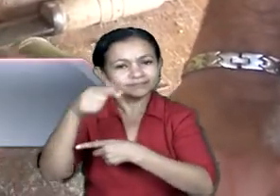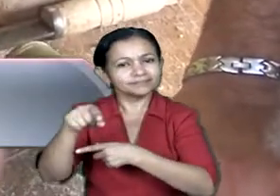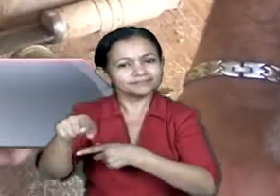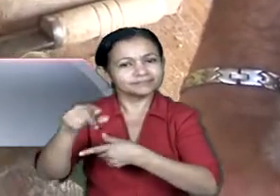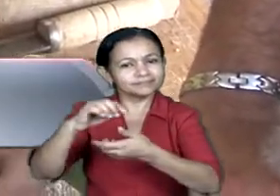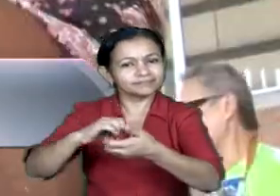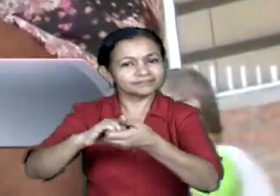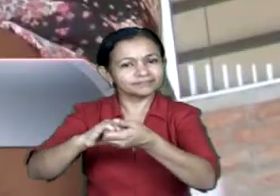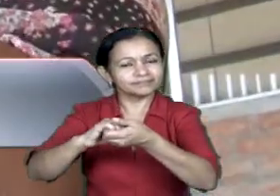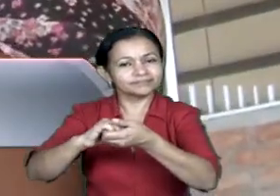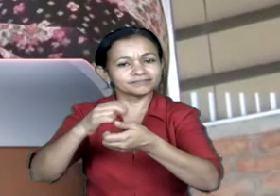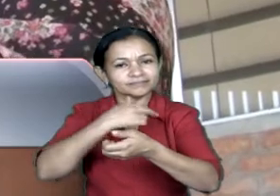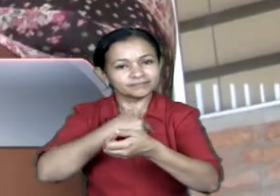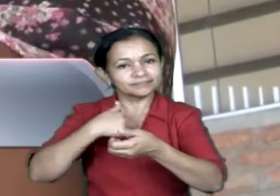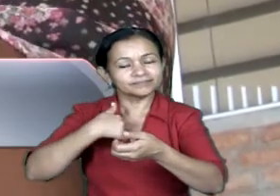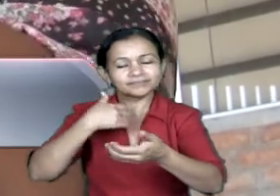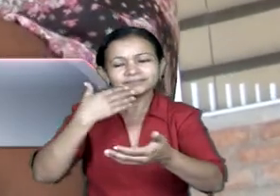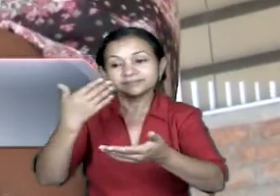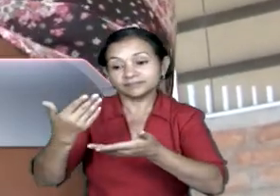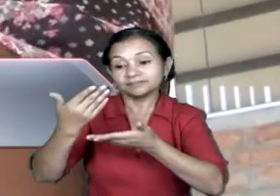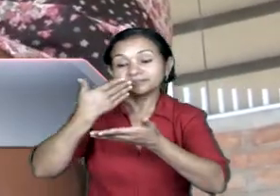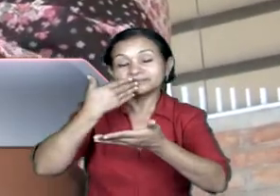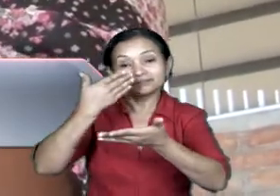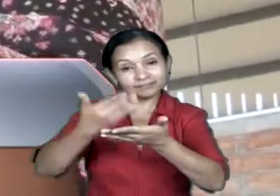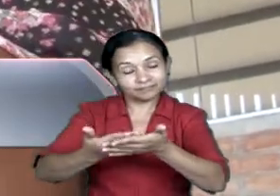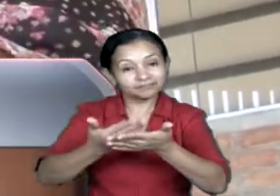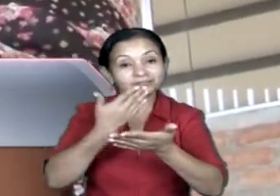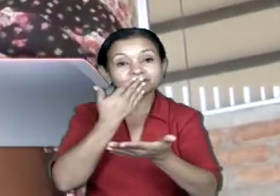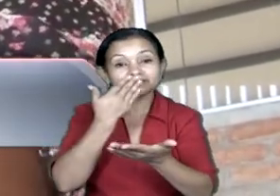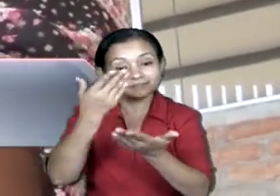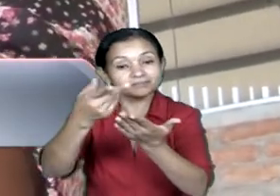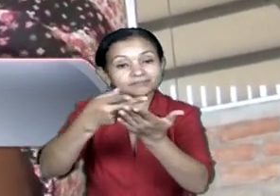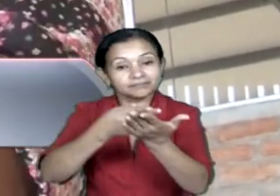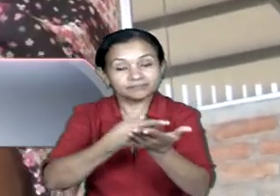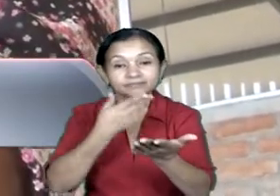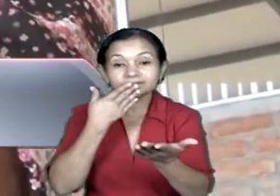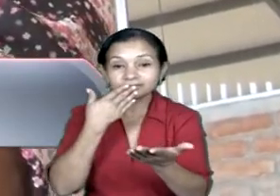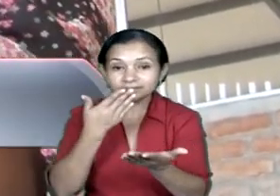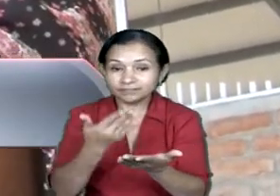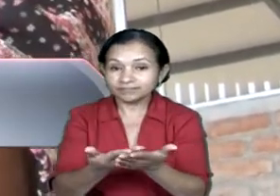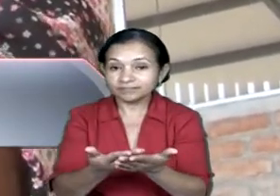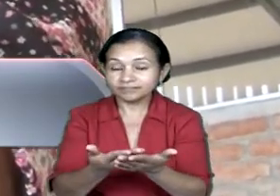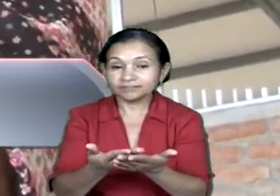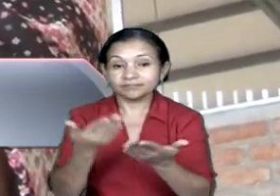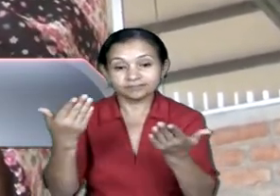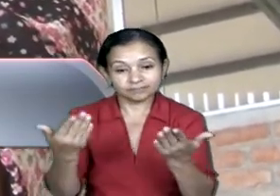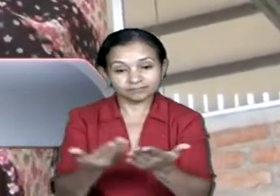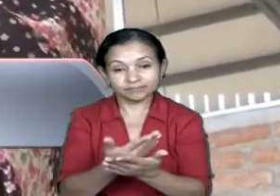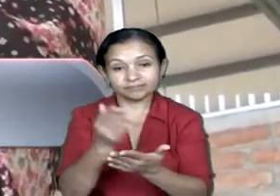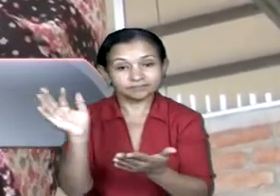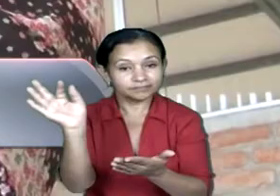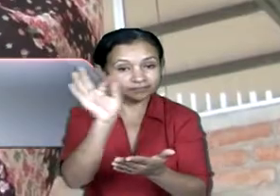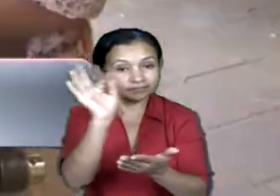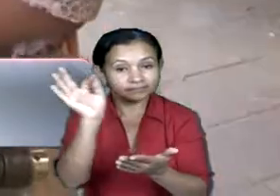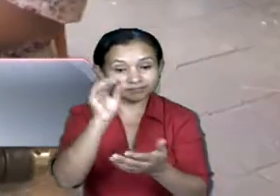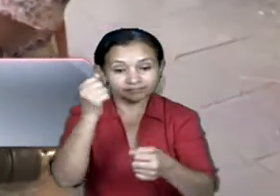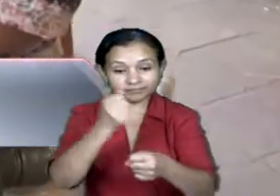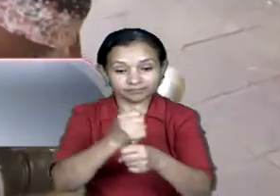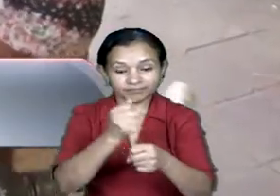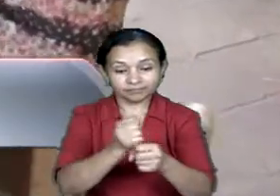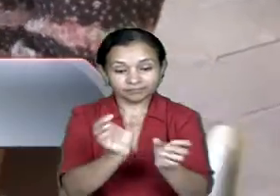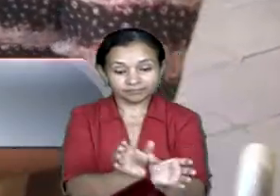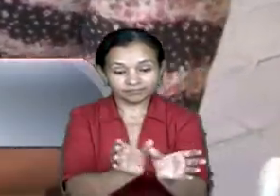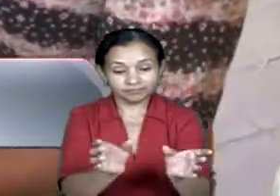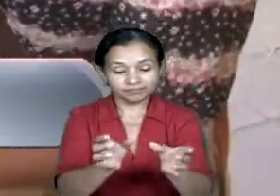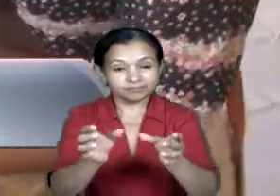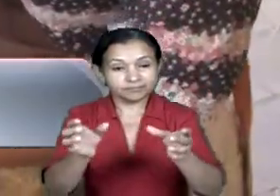Me agradecieron por ese buen proyecto, porque con la nueva tecnología, nueva técnica